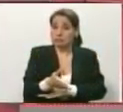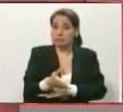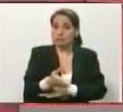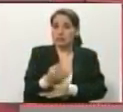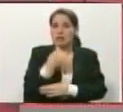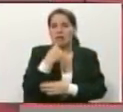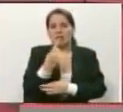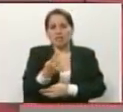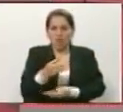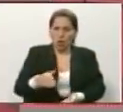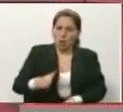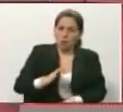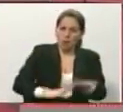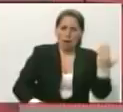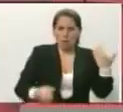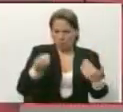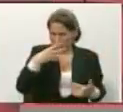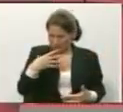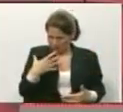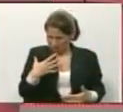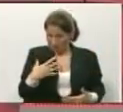dijeron, vamos para Miraflores.